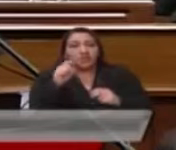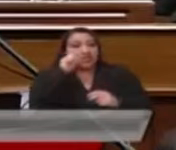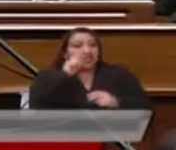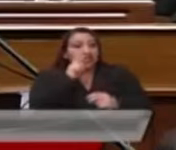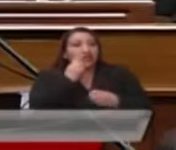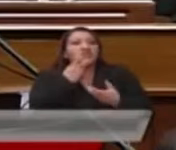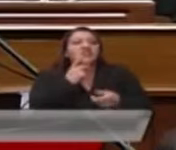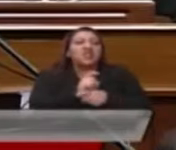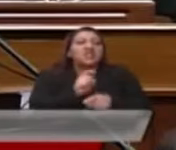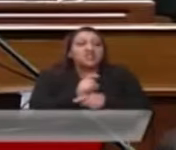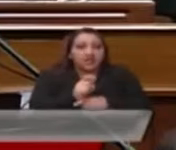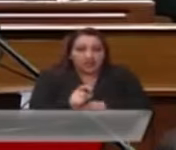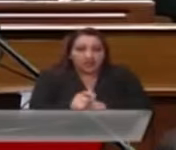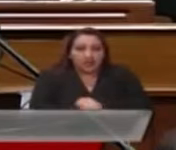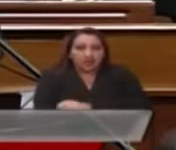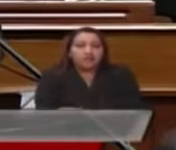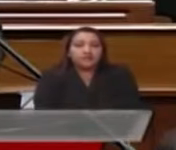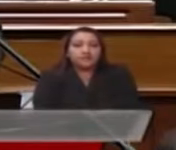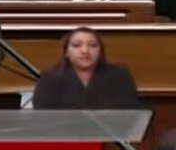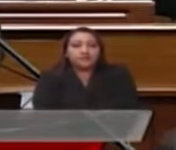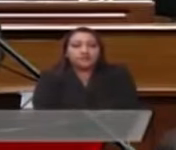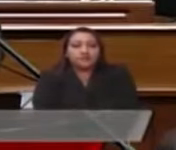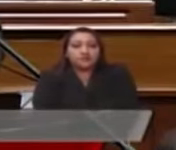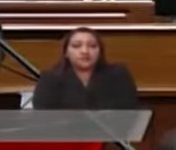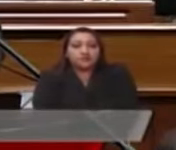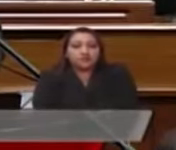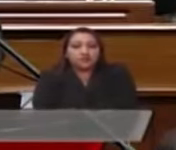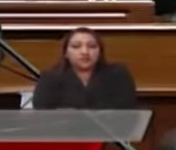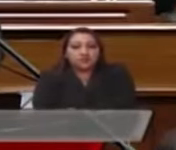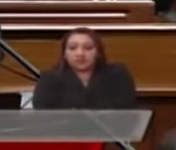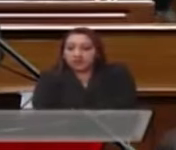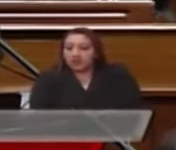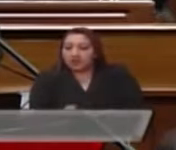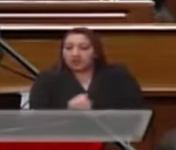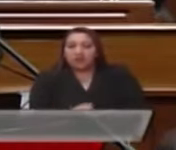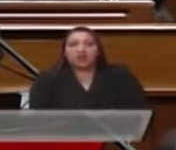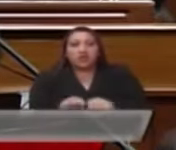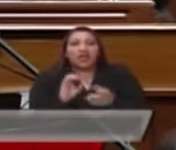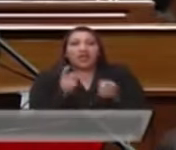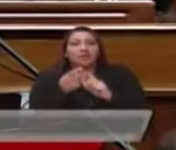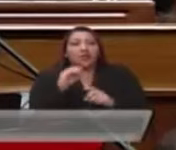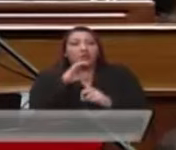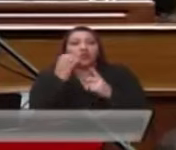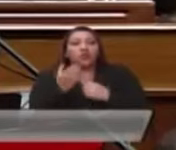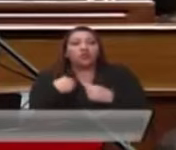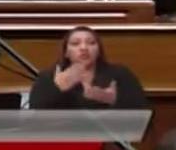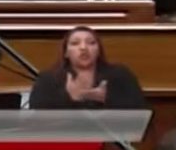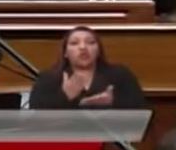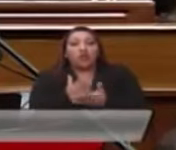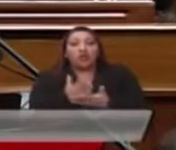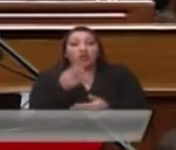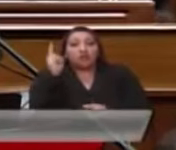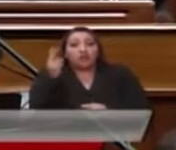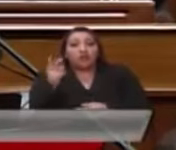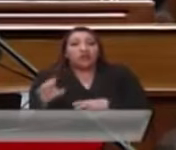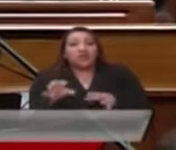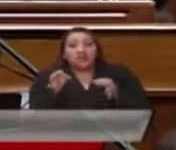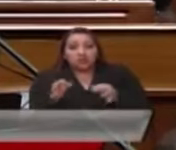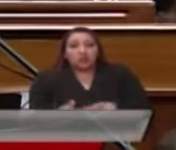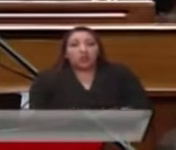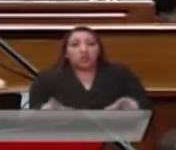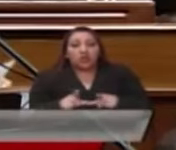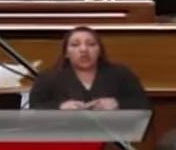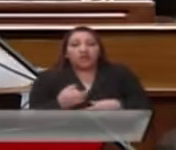sexualidad. El reto más grande, sin embargo, cambiar la cultura en nuestras escuelas y maestros y asegurar que sean